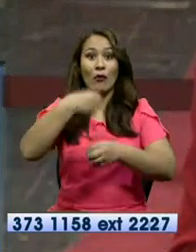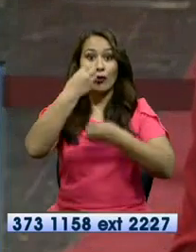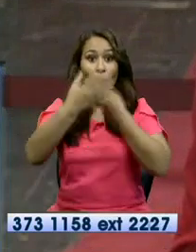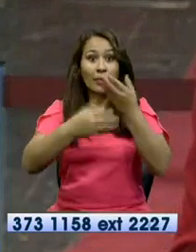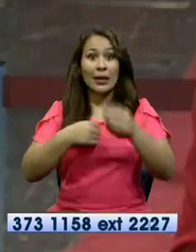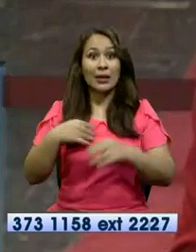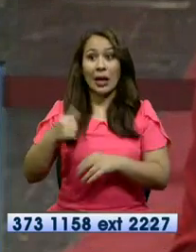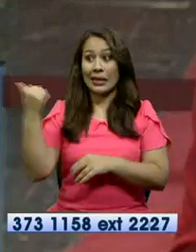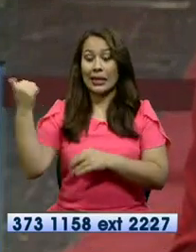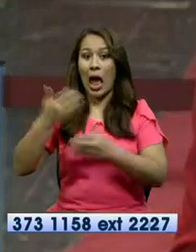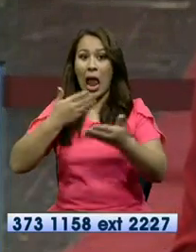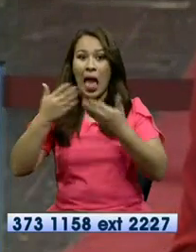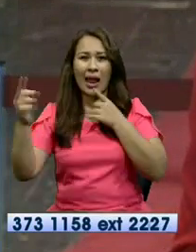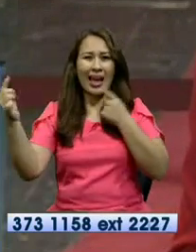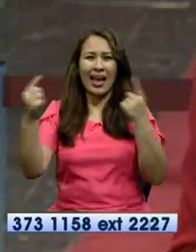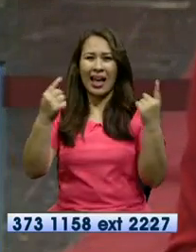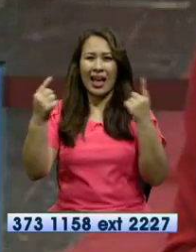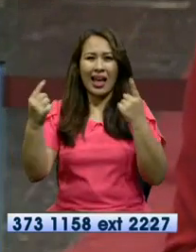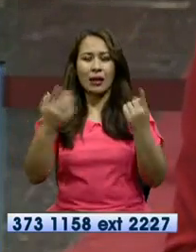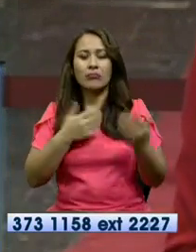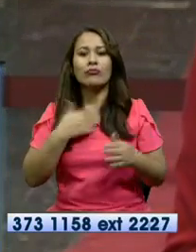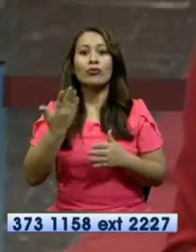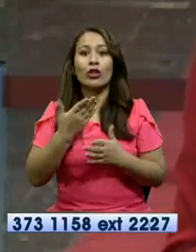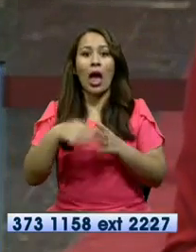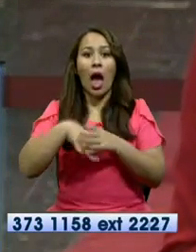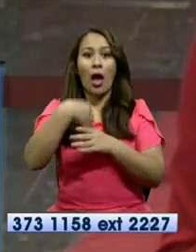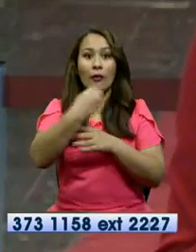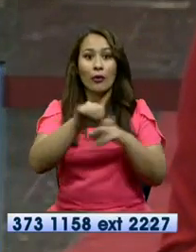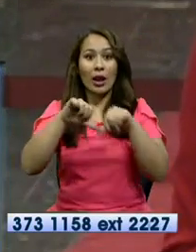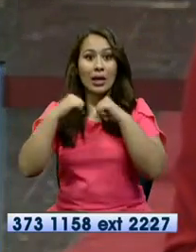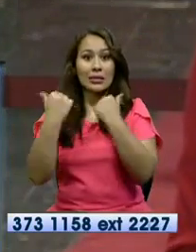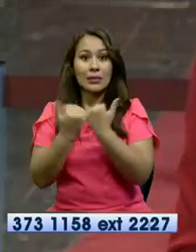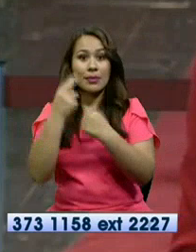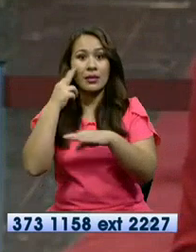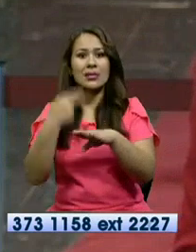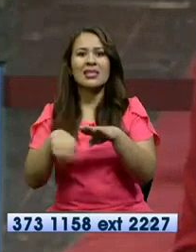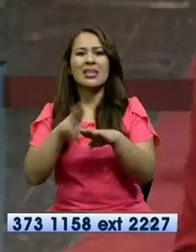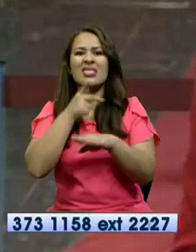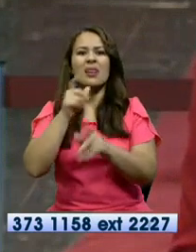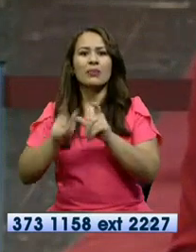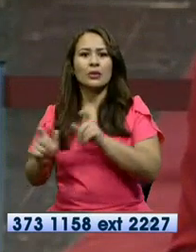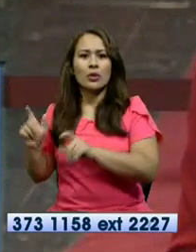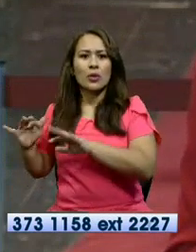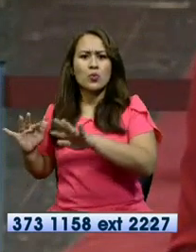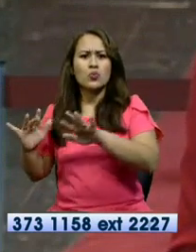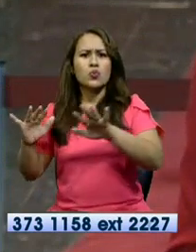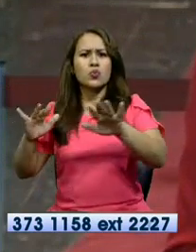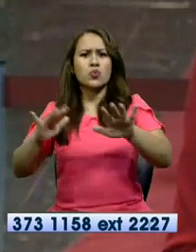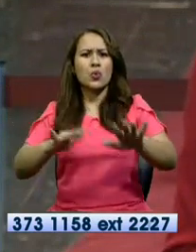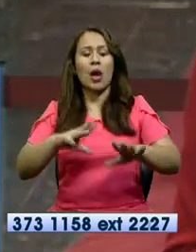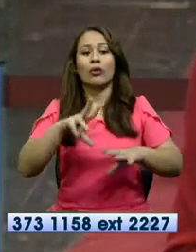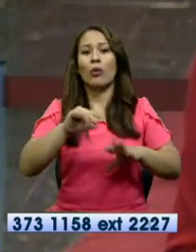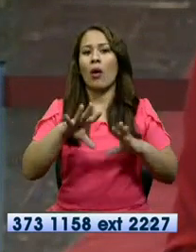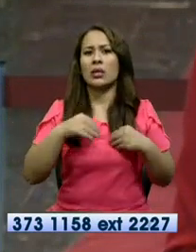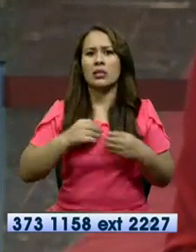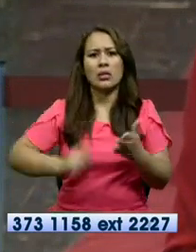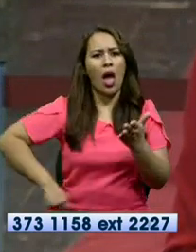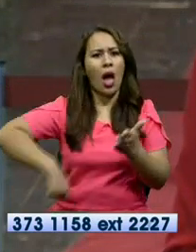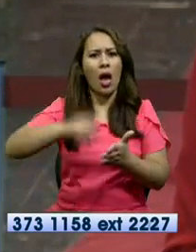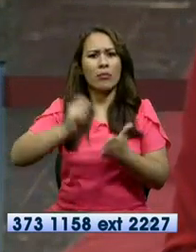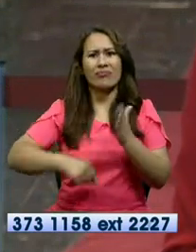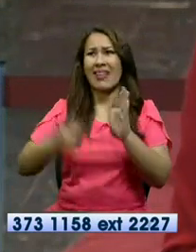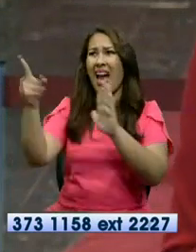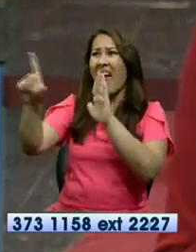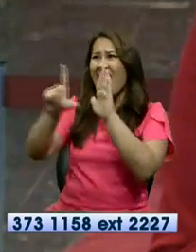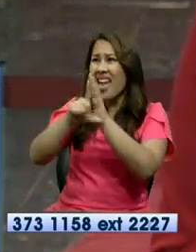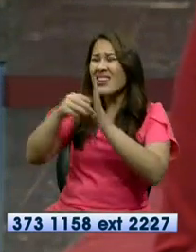que mientras se debatía este cuerpo legal en los exteriores de la Asamblea Nacional, hubo presencia de manifestantes, quienes rechazaron la aprobación de este código